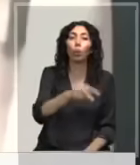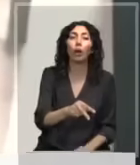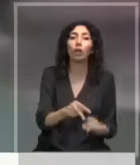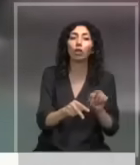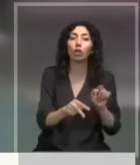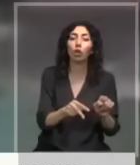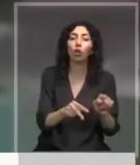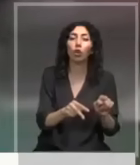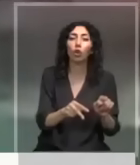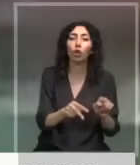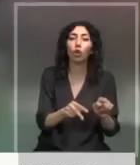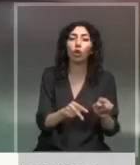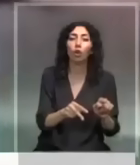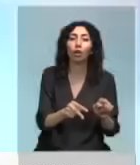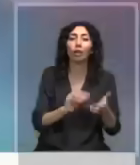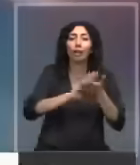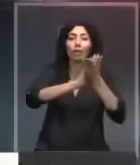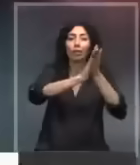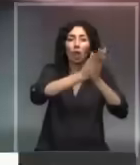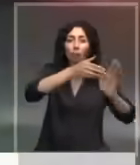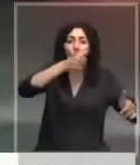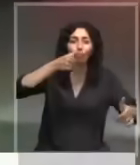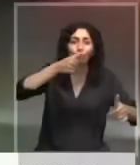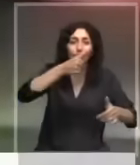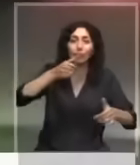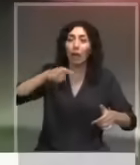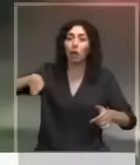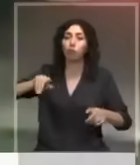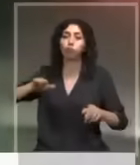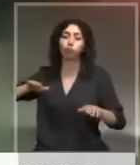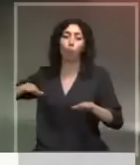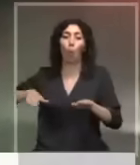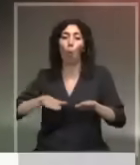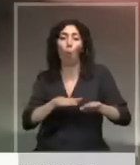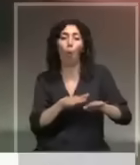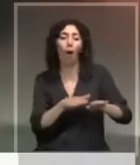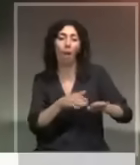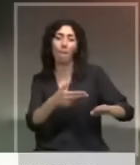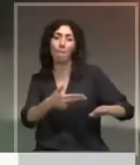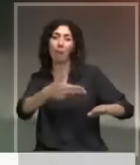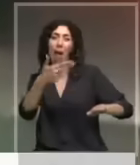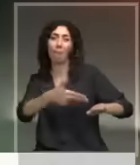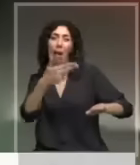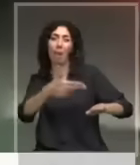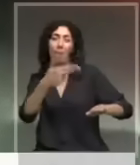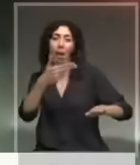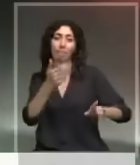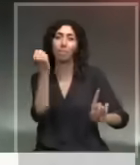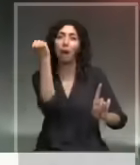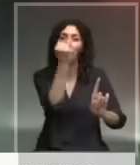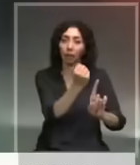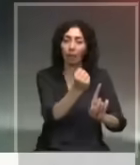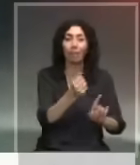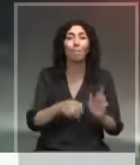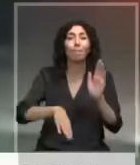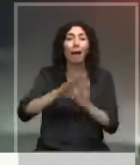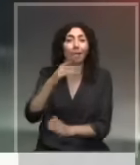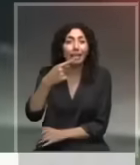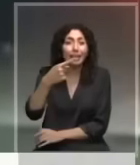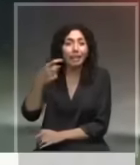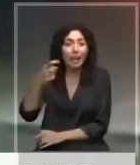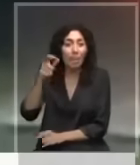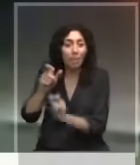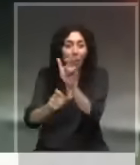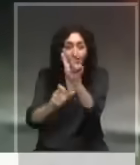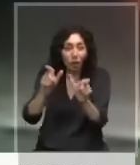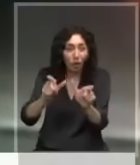de toda actividad criminal en el mencionado sector. Para matarlo, organizaron a más de 100 sujetos,